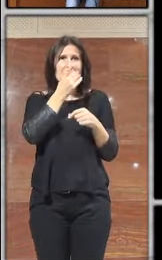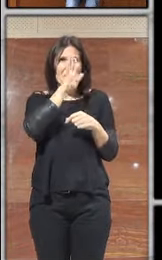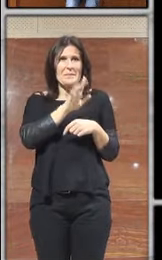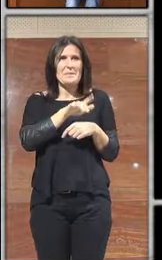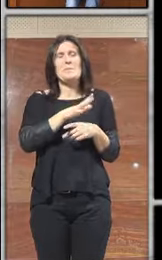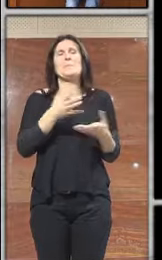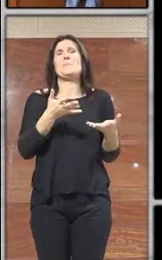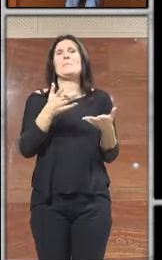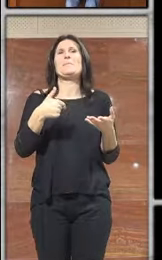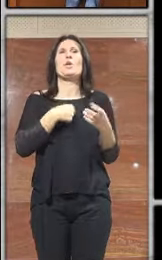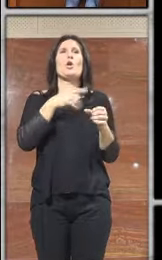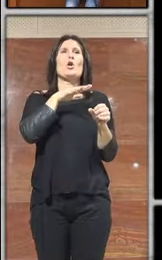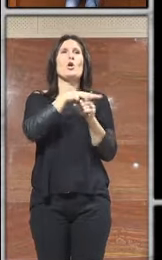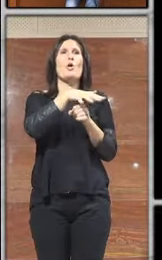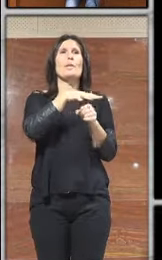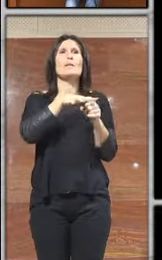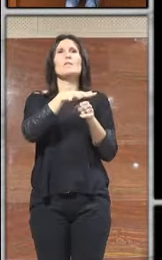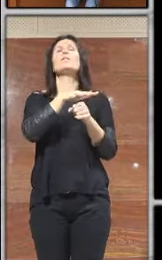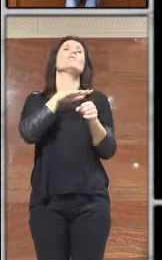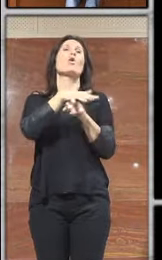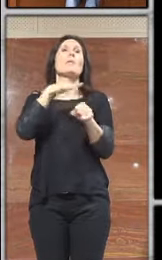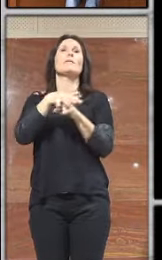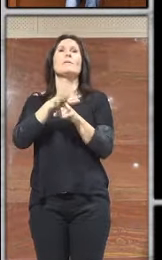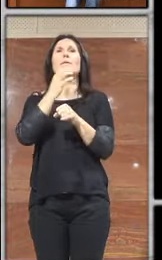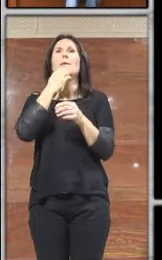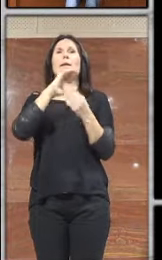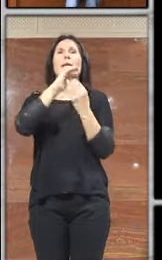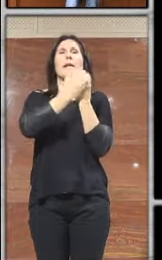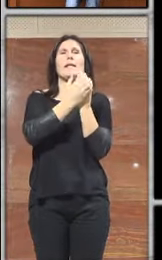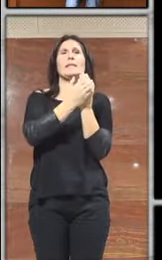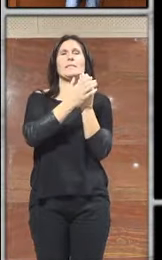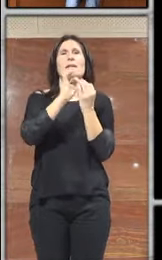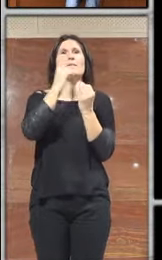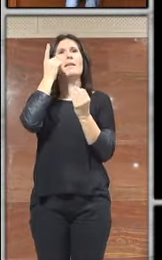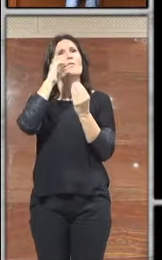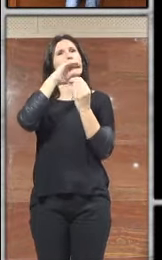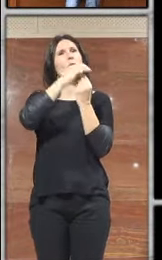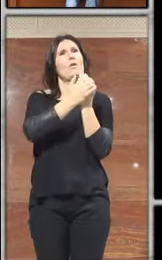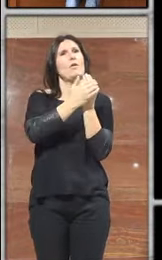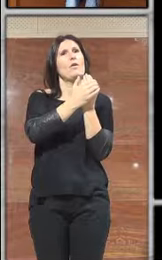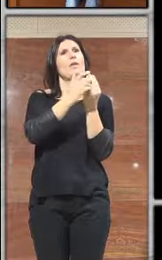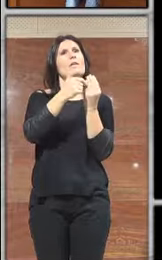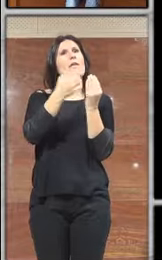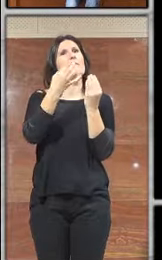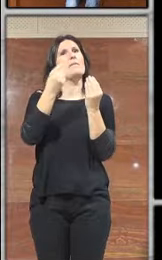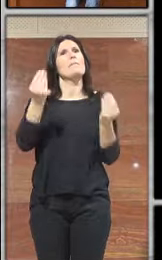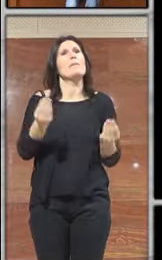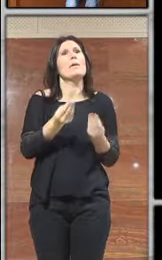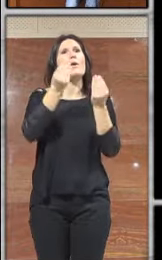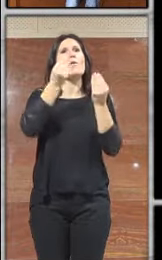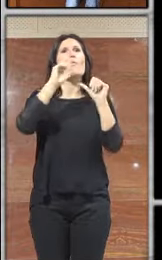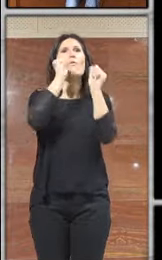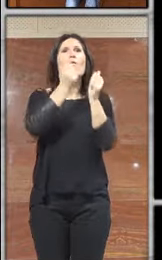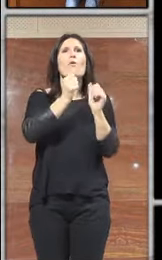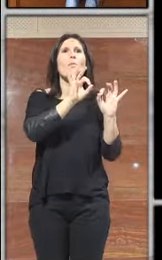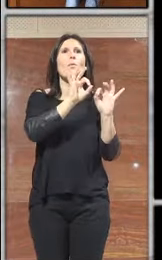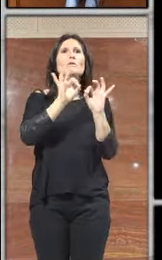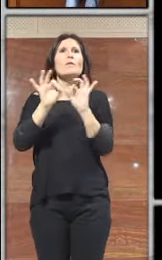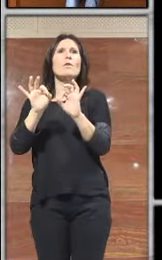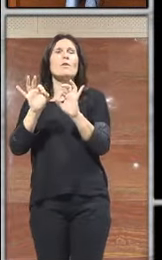Bien, los cobertores para las carcasas, para el teléfono, es decir, ya digamos, mejorar el sistema de posicionamiento